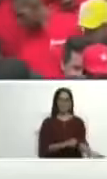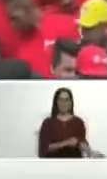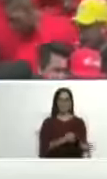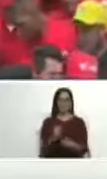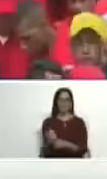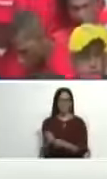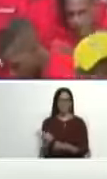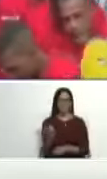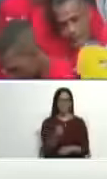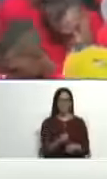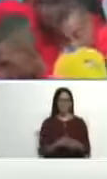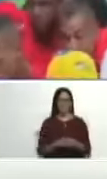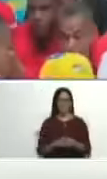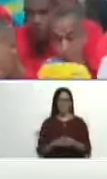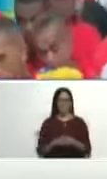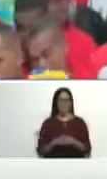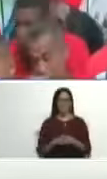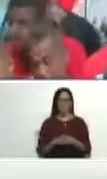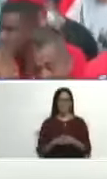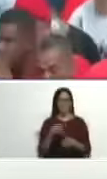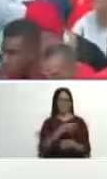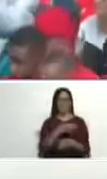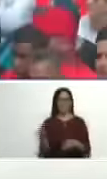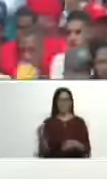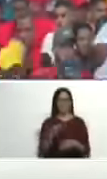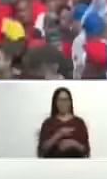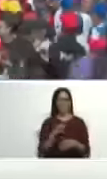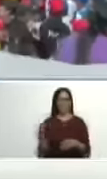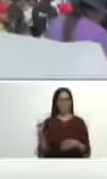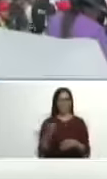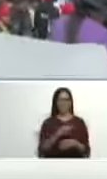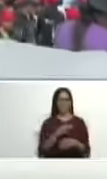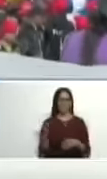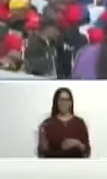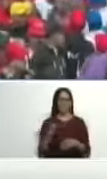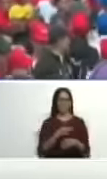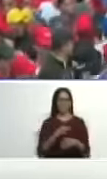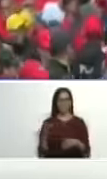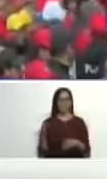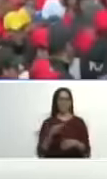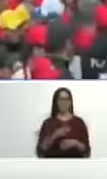Correcto, correcto, correcto.